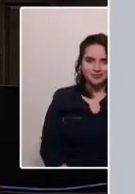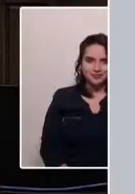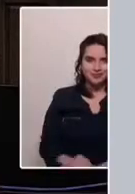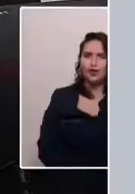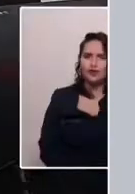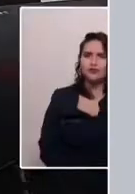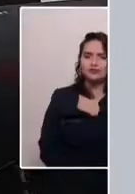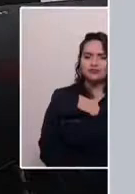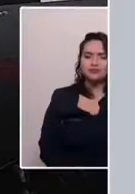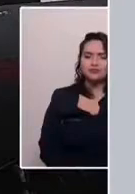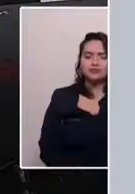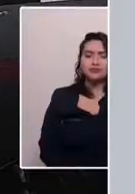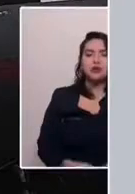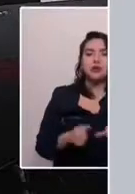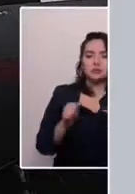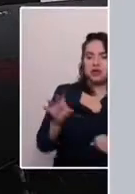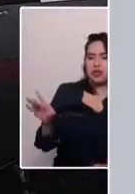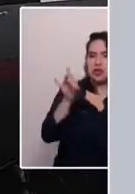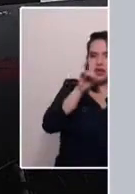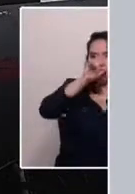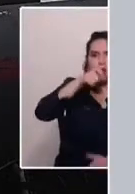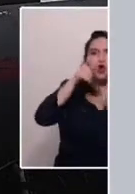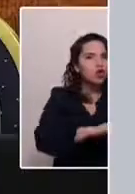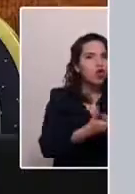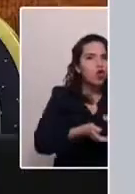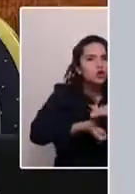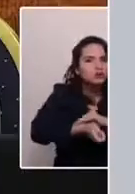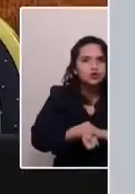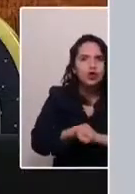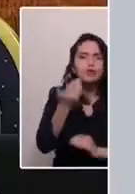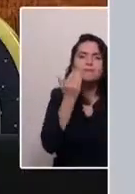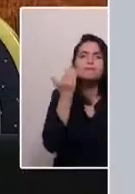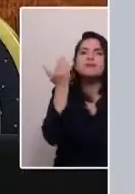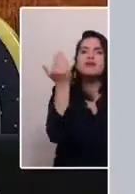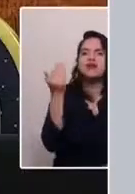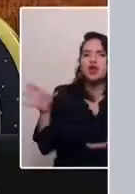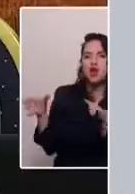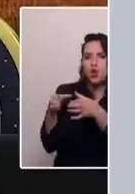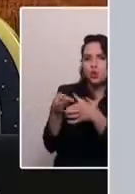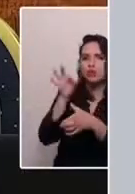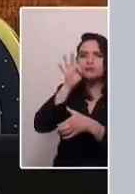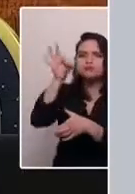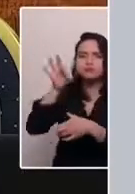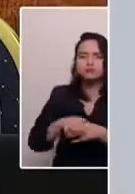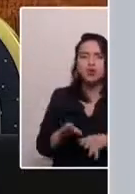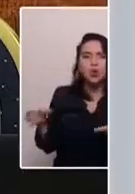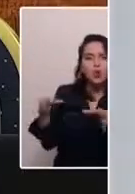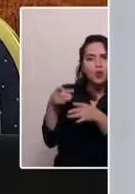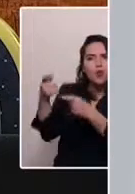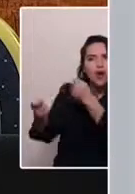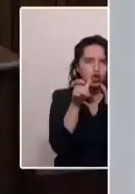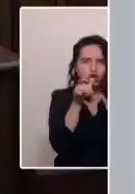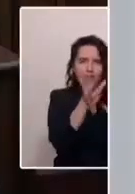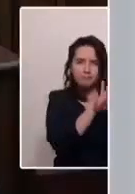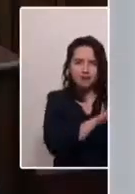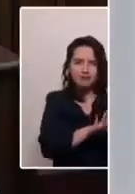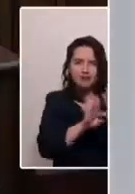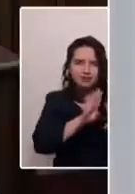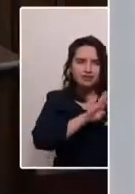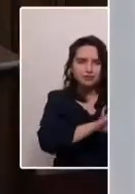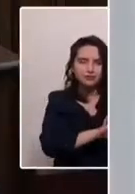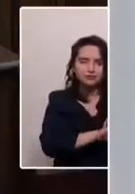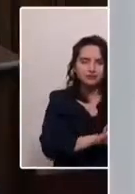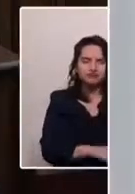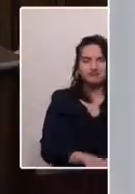y justamente ellos ya lo han estado diciendo en el día de ayer esta cámara debe tener más poder debe ser un contrapeso el